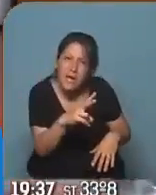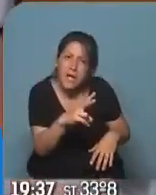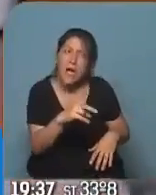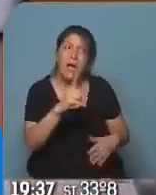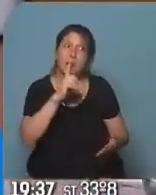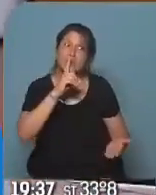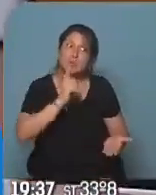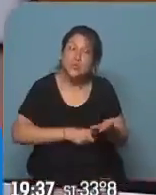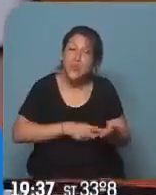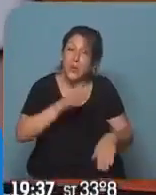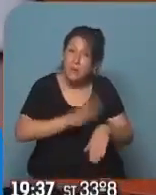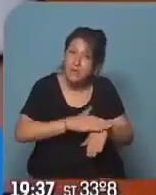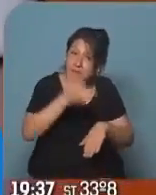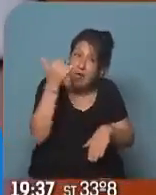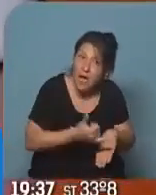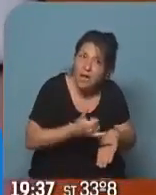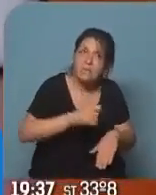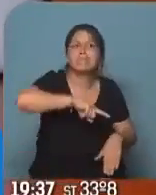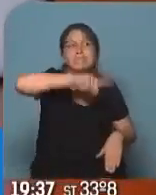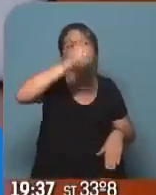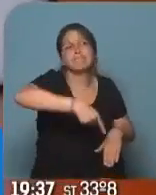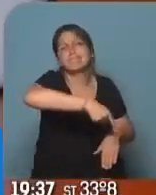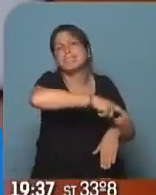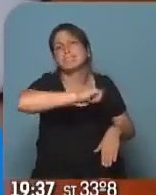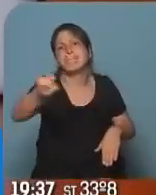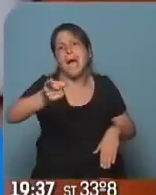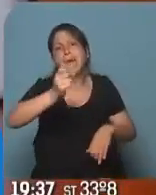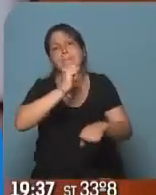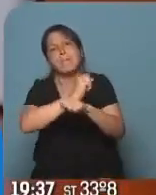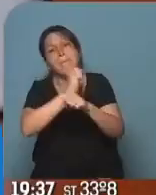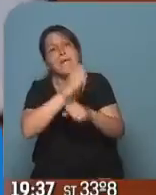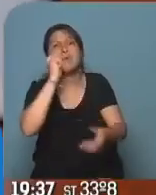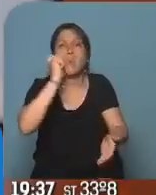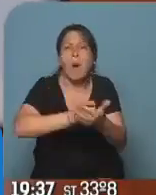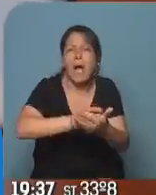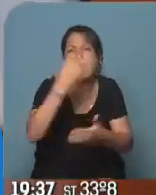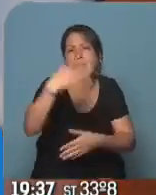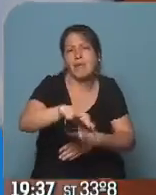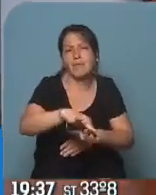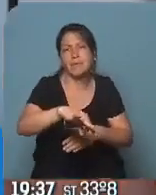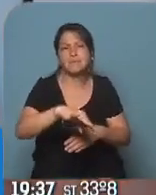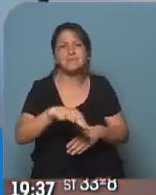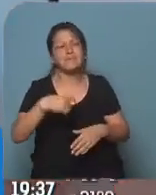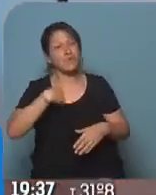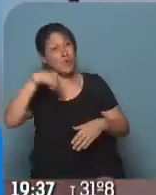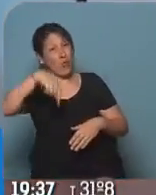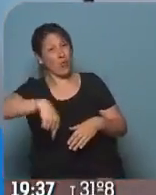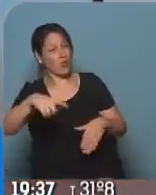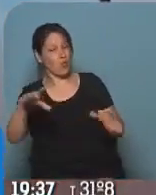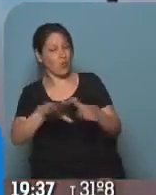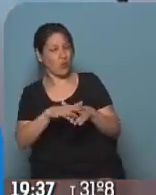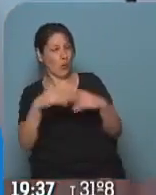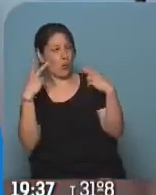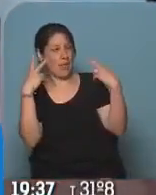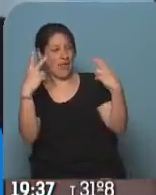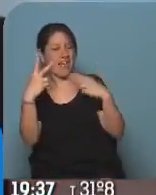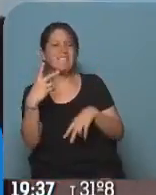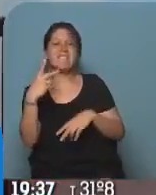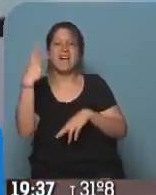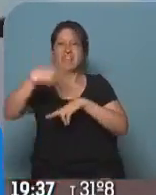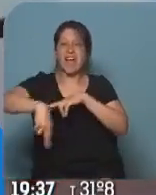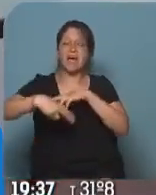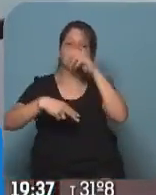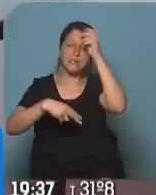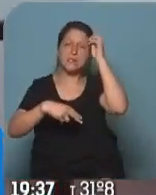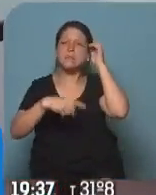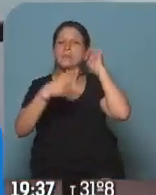persona cuando venía en el taxi que me había visto en otro programa, y me preguntaba cómo vamos a hacer si esto finalmente va a llegar